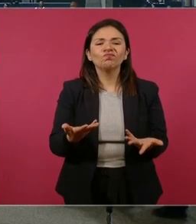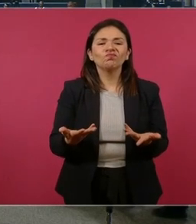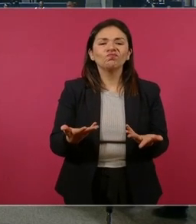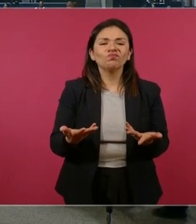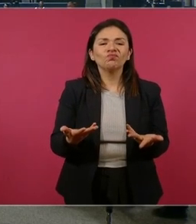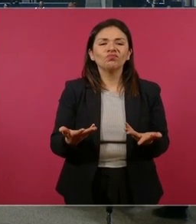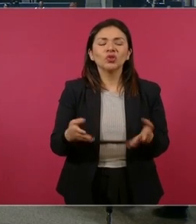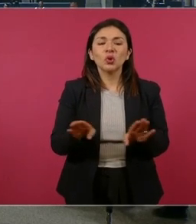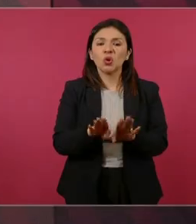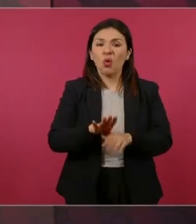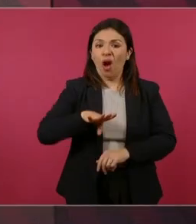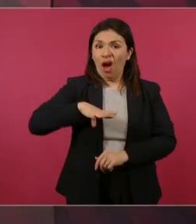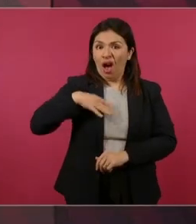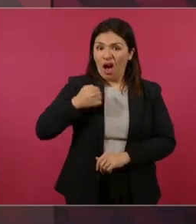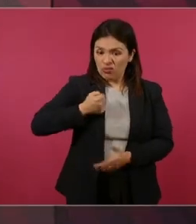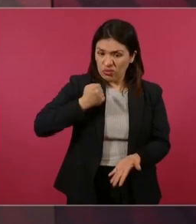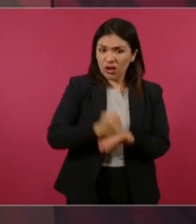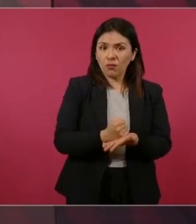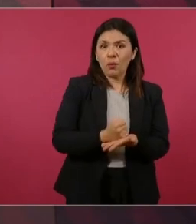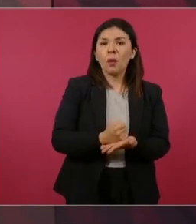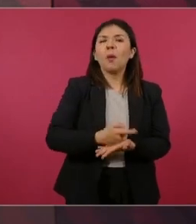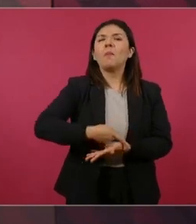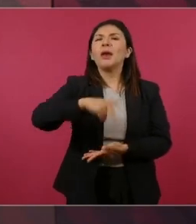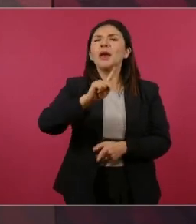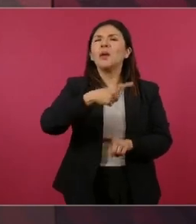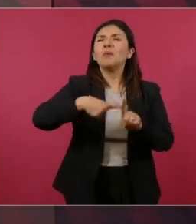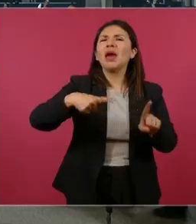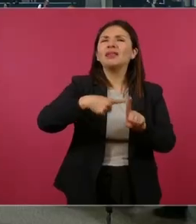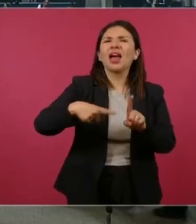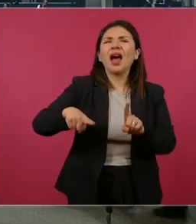El autoritarismo en el limbo, ¿no?